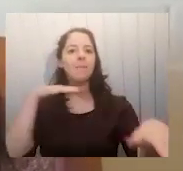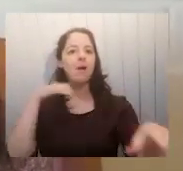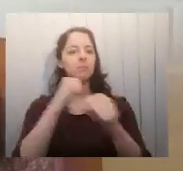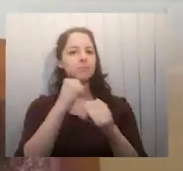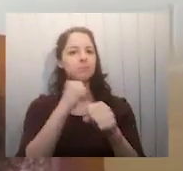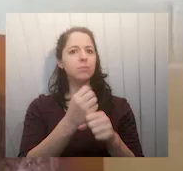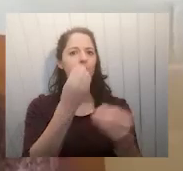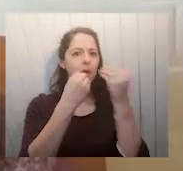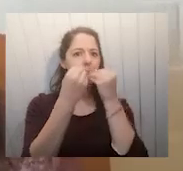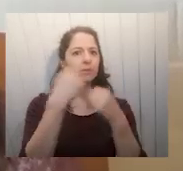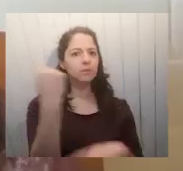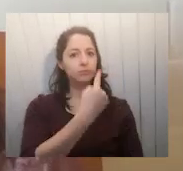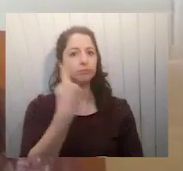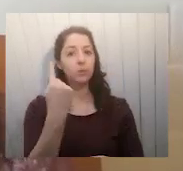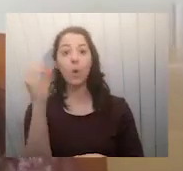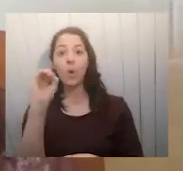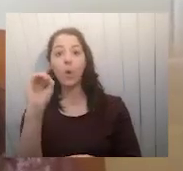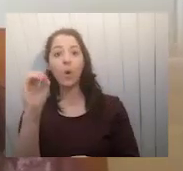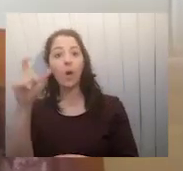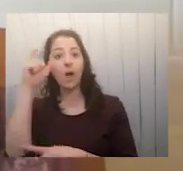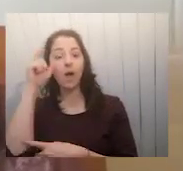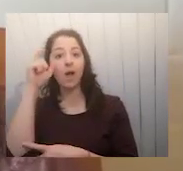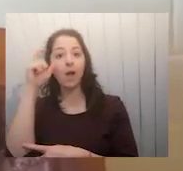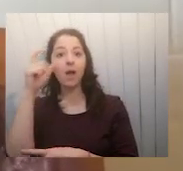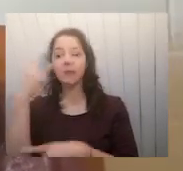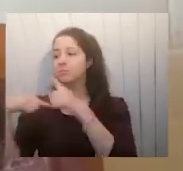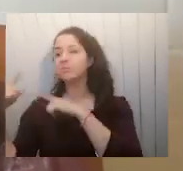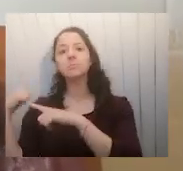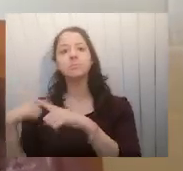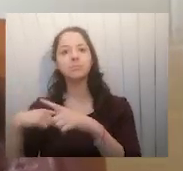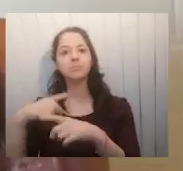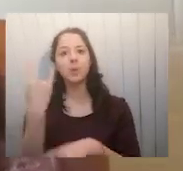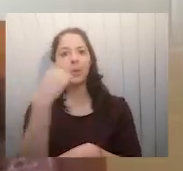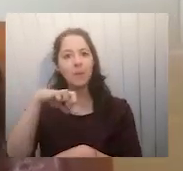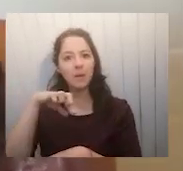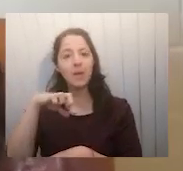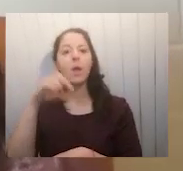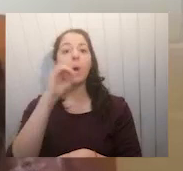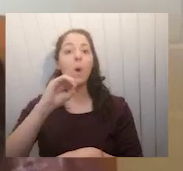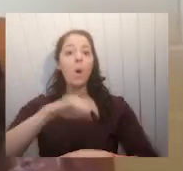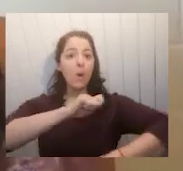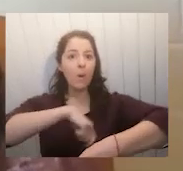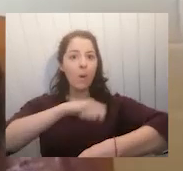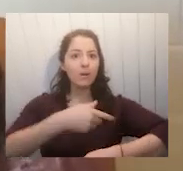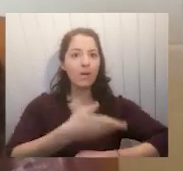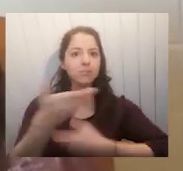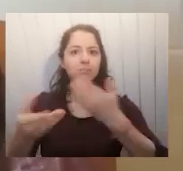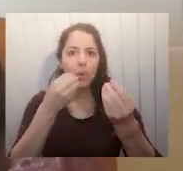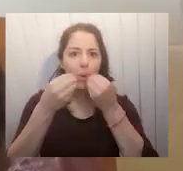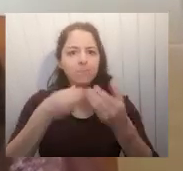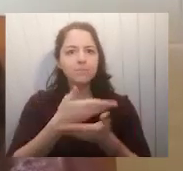desde la JAP de la Unidad Popular, desde las ollas comunes en la dictadura, y somos resistencia desde nuestra revuelta, la de